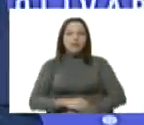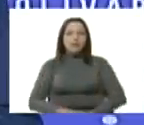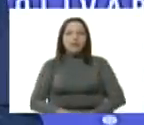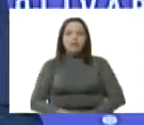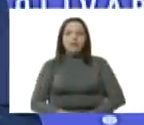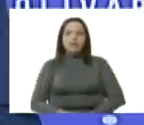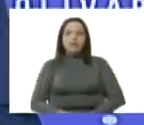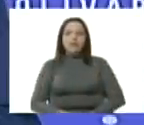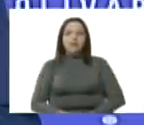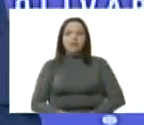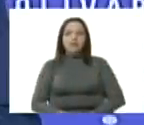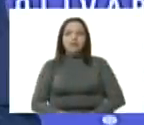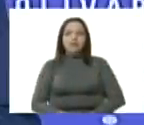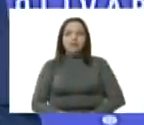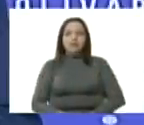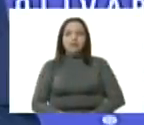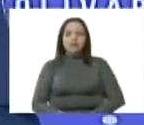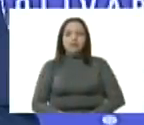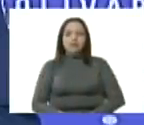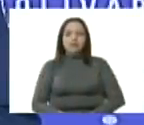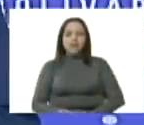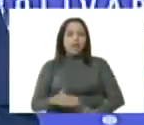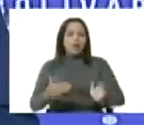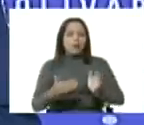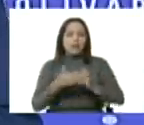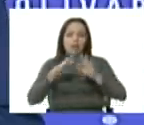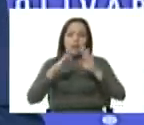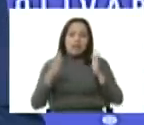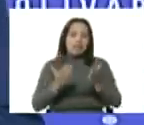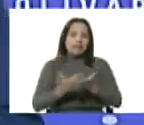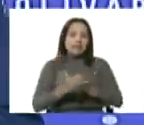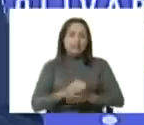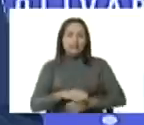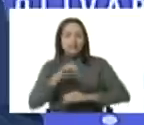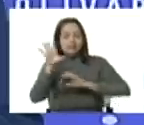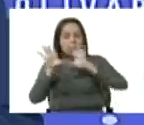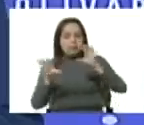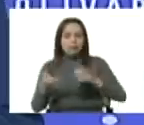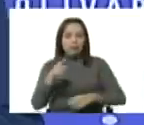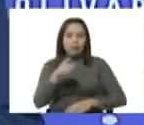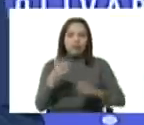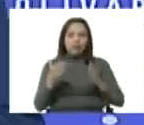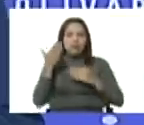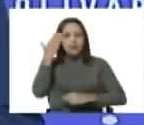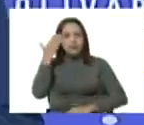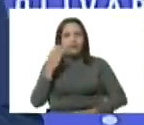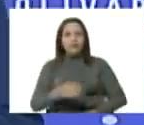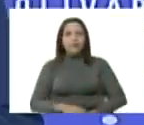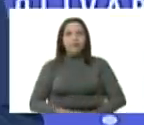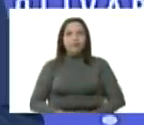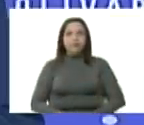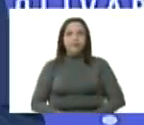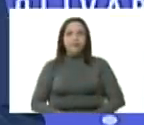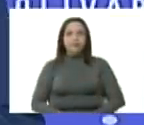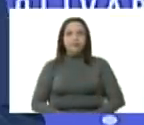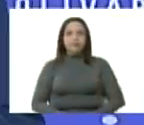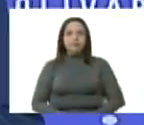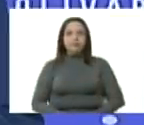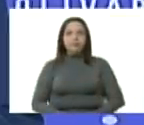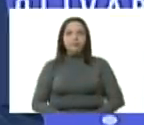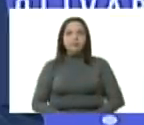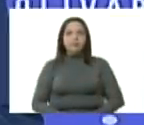Los miles de países que ustedes saben, ¿no? Yo he ido a esos miles. A los miles de países.